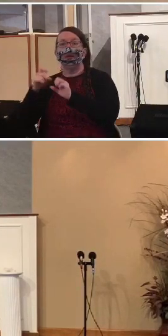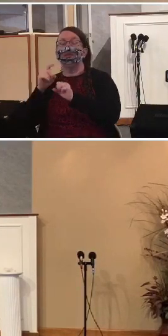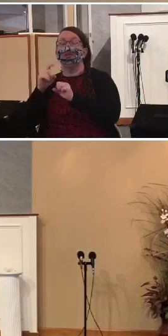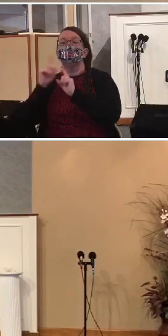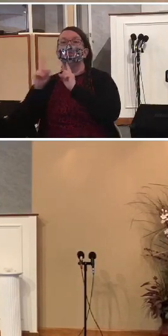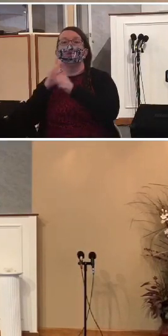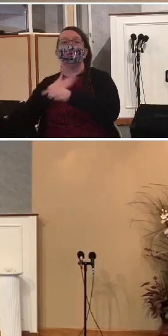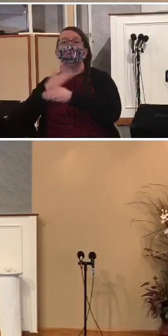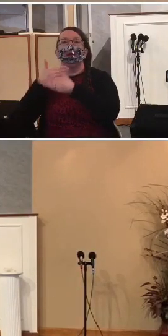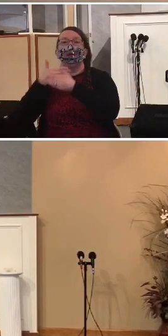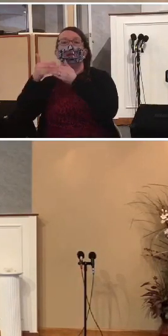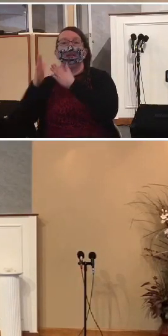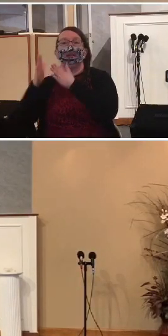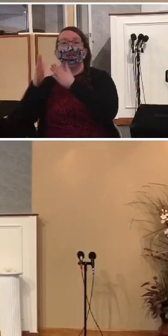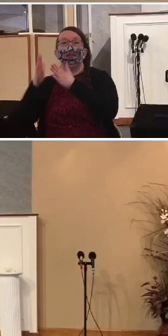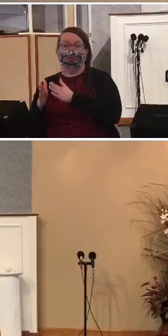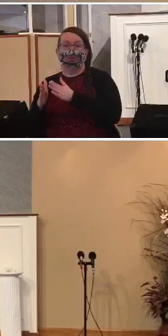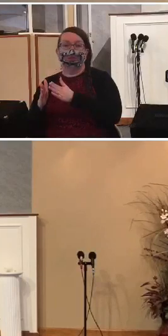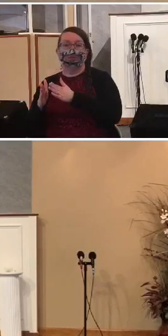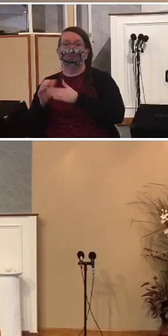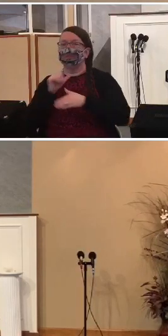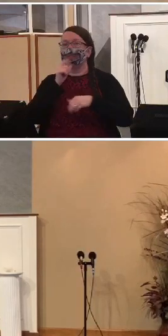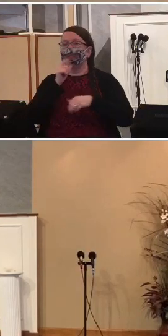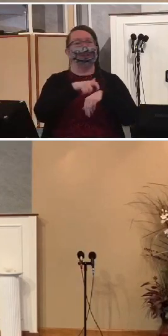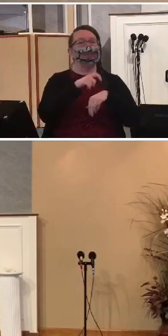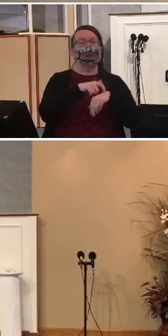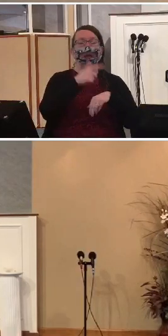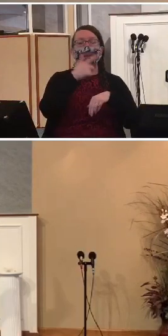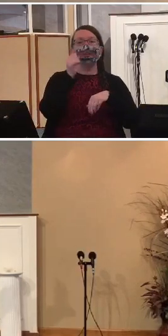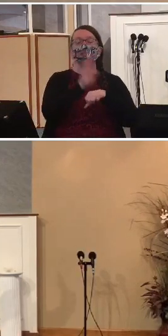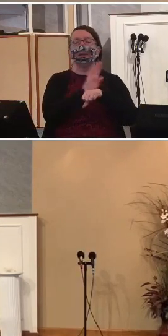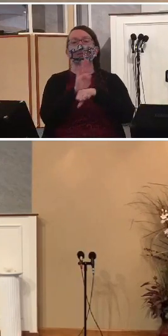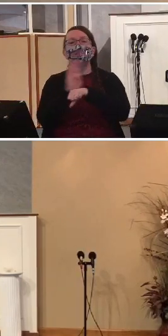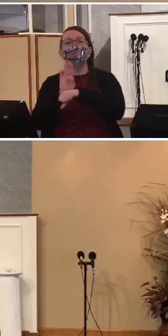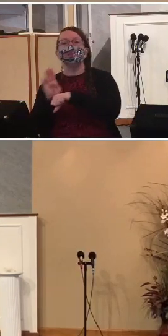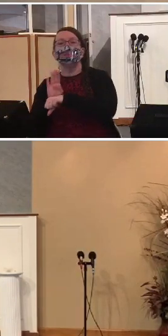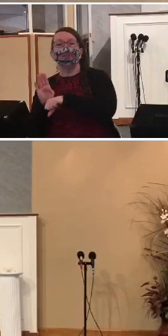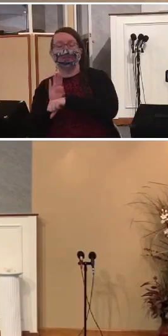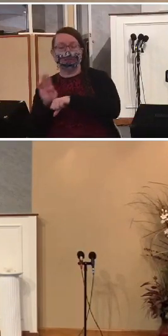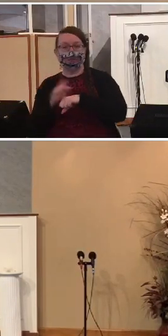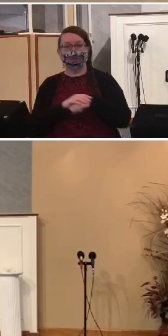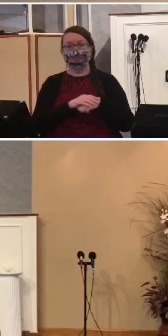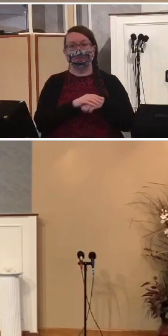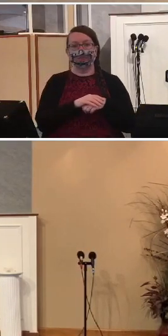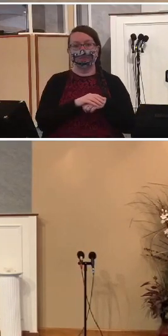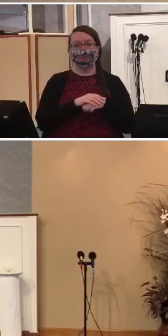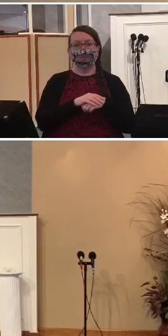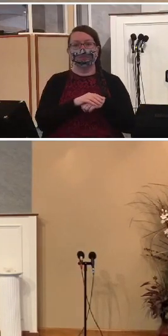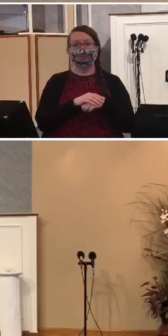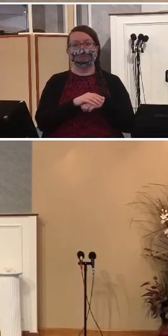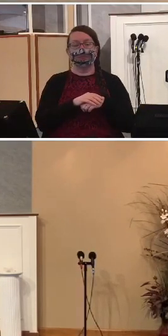Jesús. Tengo que hablar con mi vecino. Pero no tenemos tiempo porque corremos aquí, corremos allá.